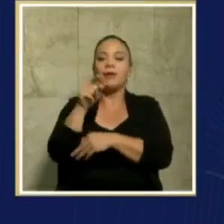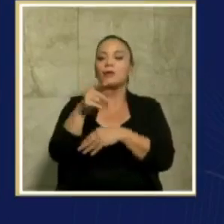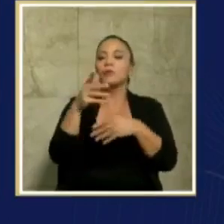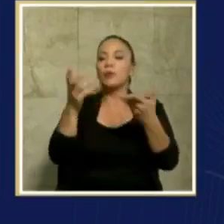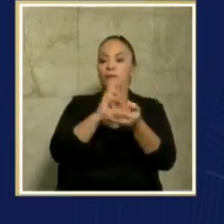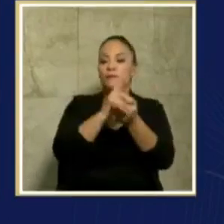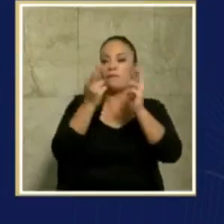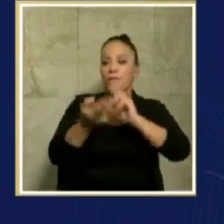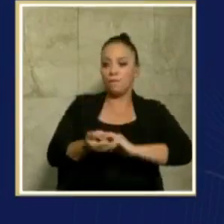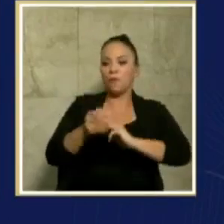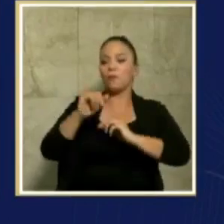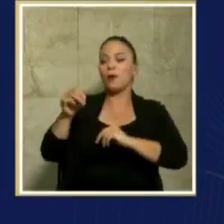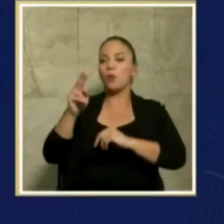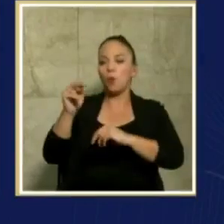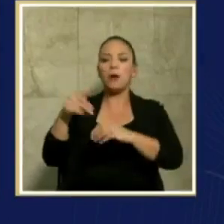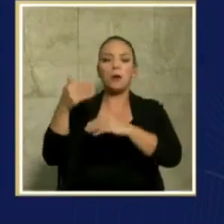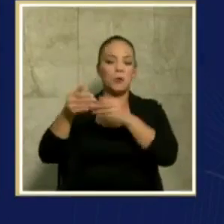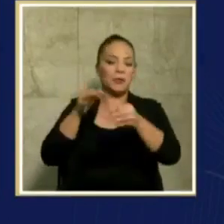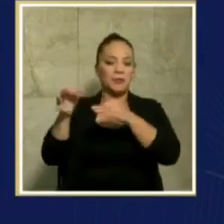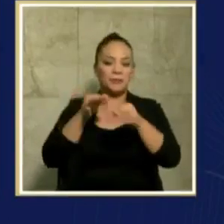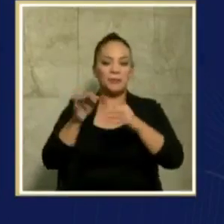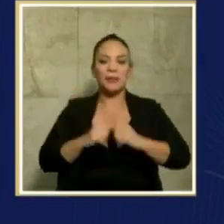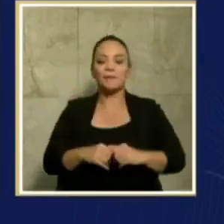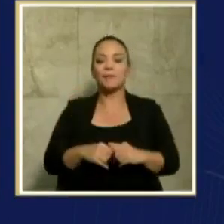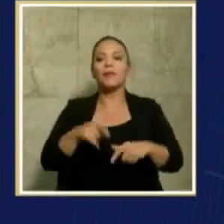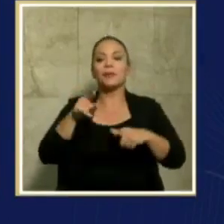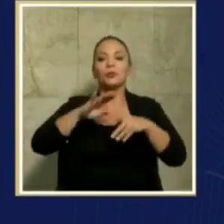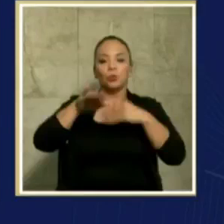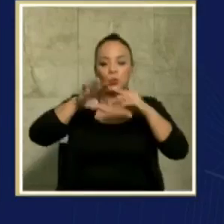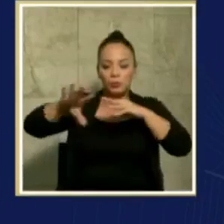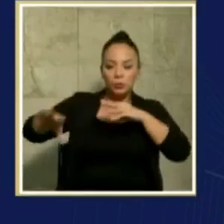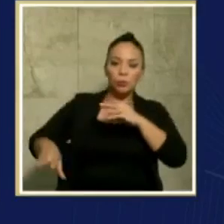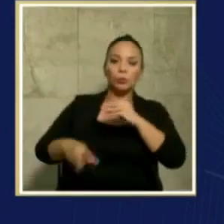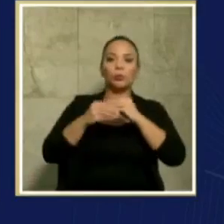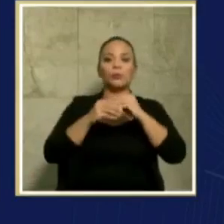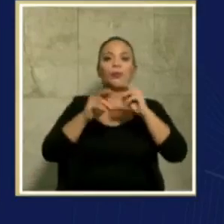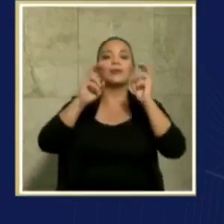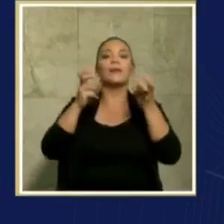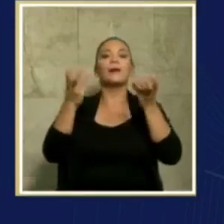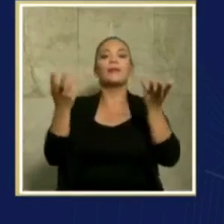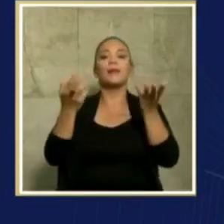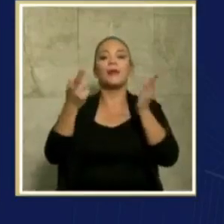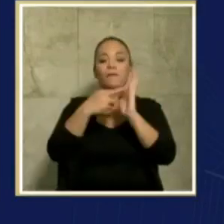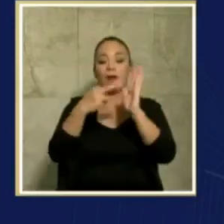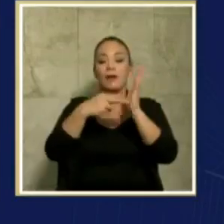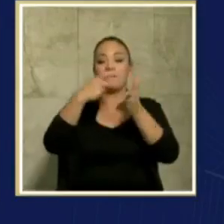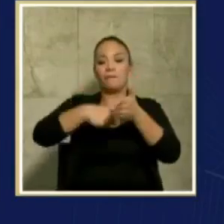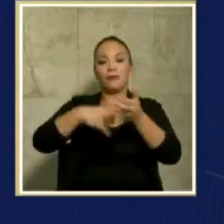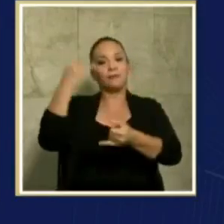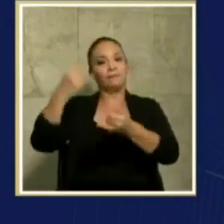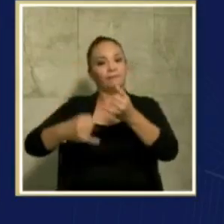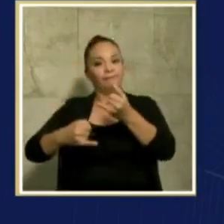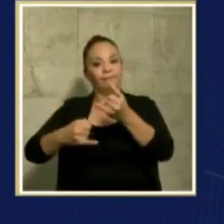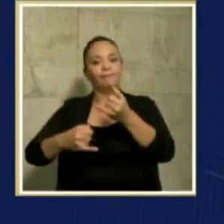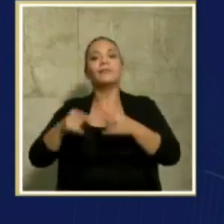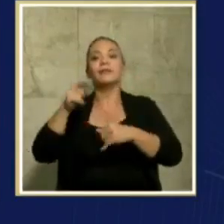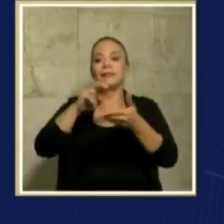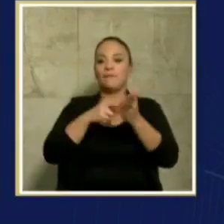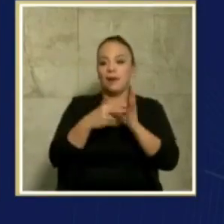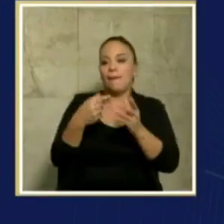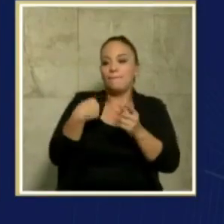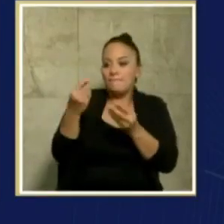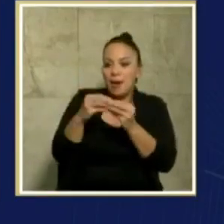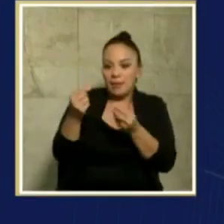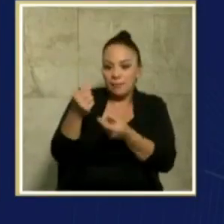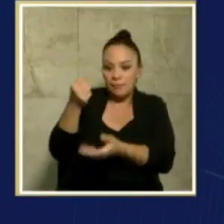Ahora Juan se va a referir un poquito a eso, y eso se suma también al levantamiento de la regla fiscal, que es decir, más recursos para cobertura. Formación